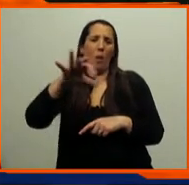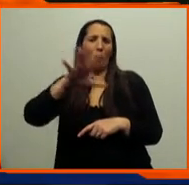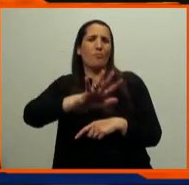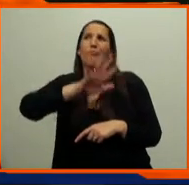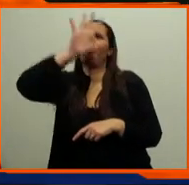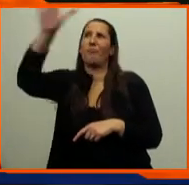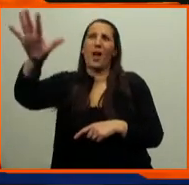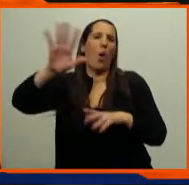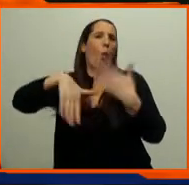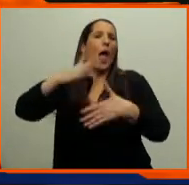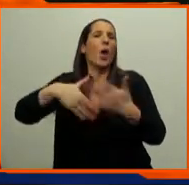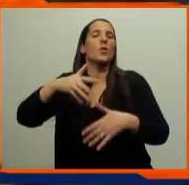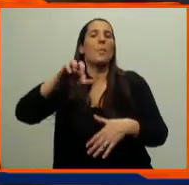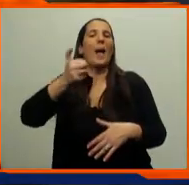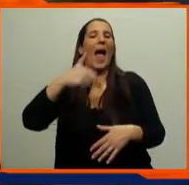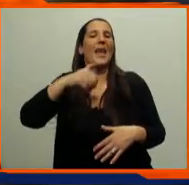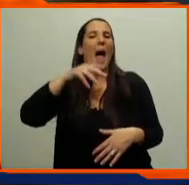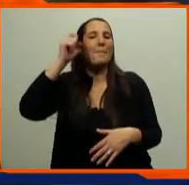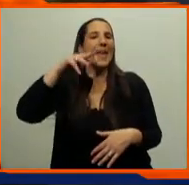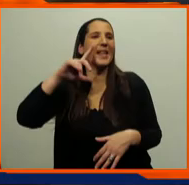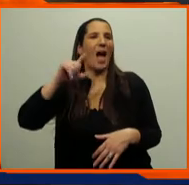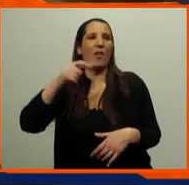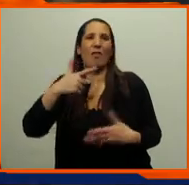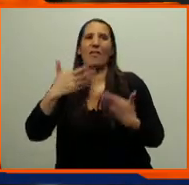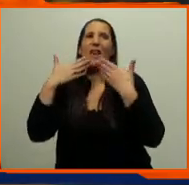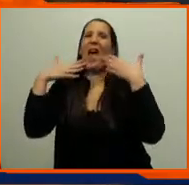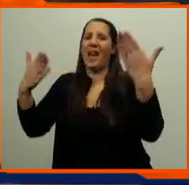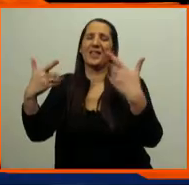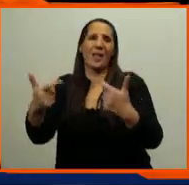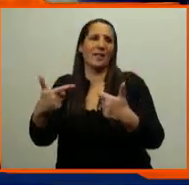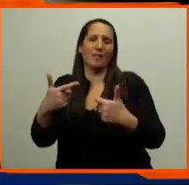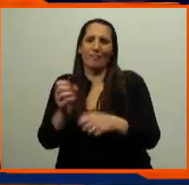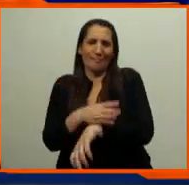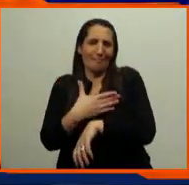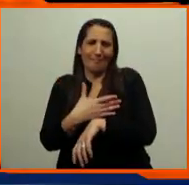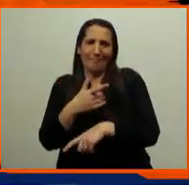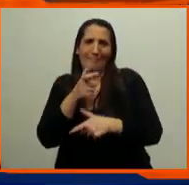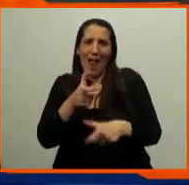Voy a dejar todo para eso, y gracias a todos los entrenadores, no tengo palabras. Muchas gracias.